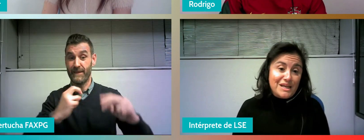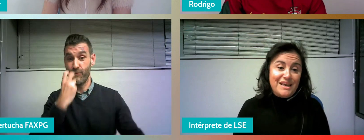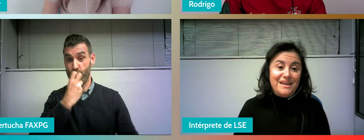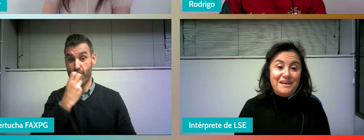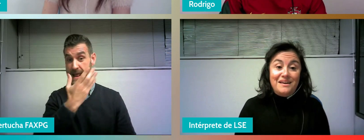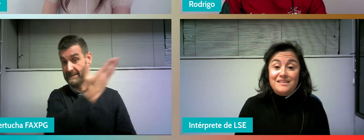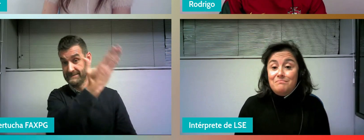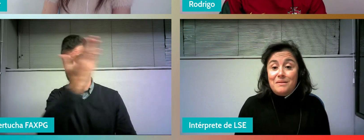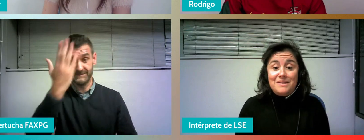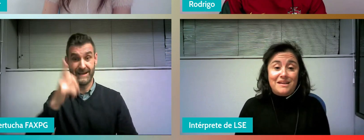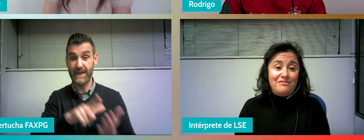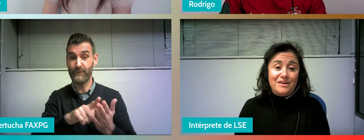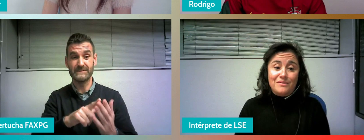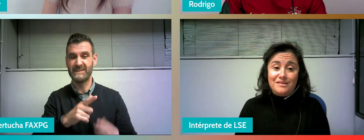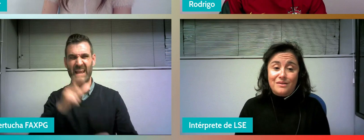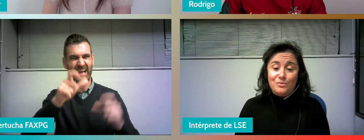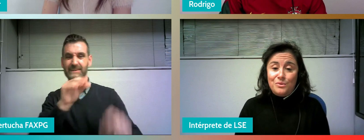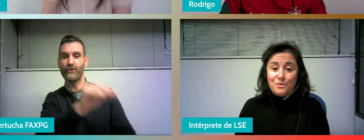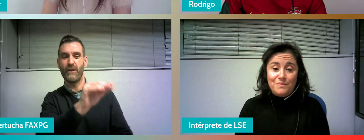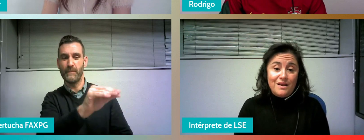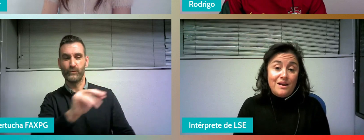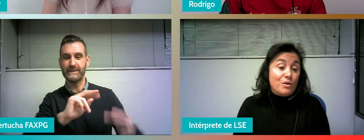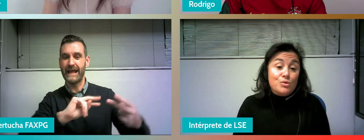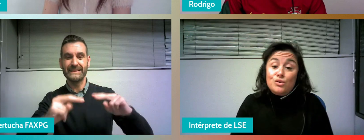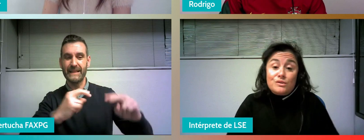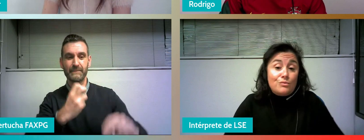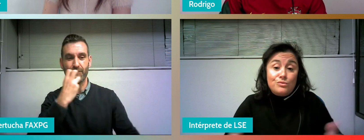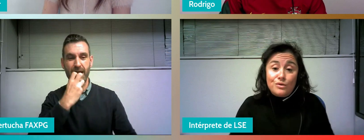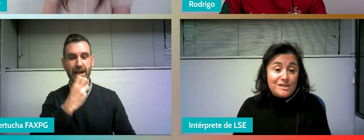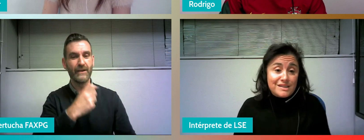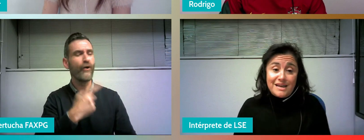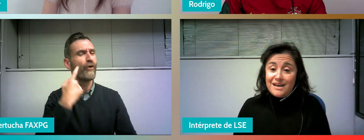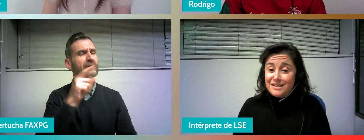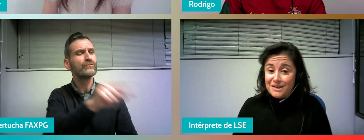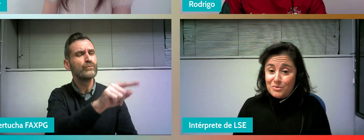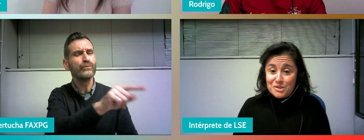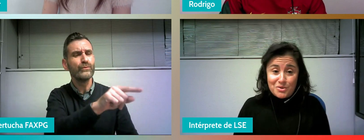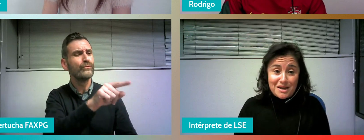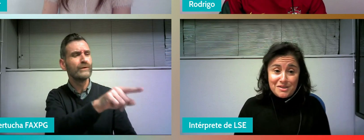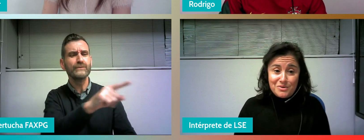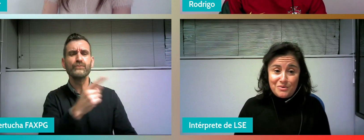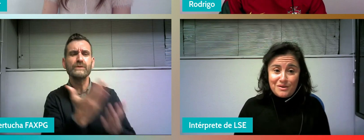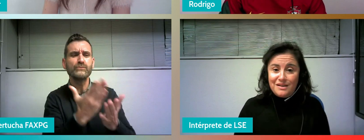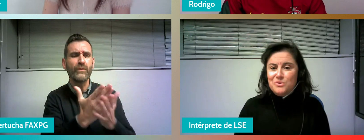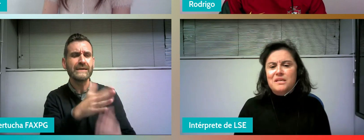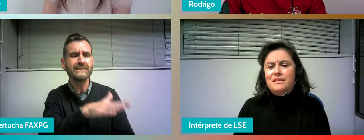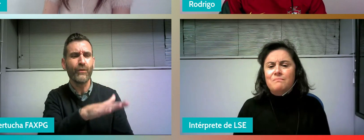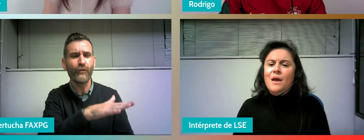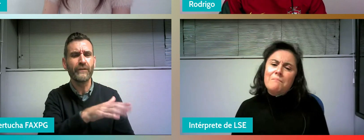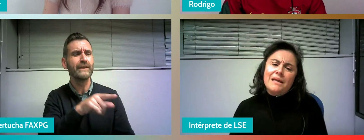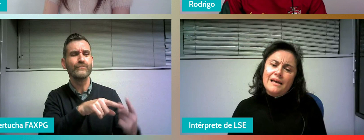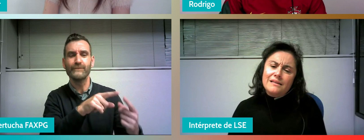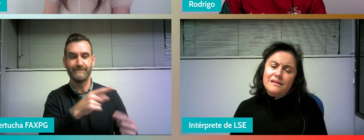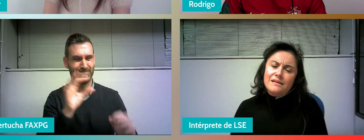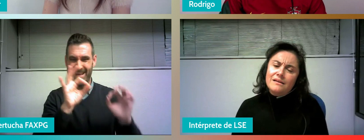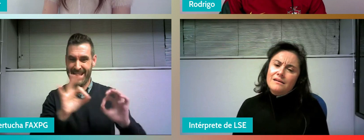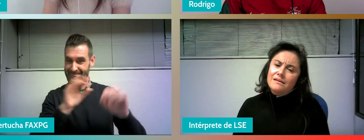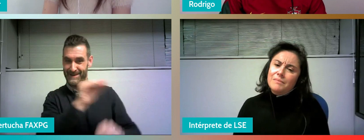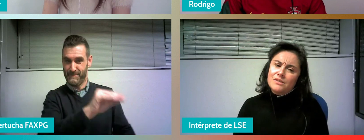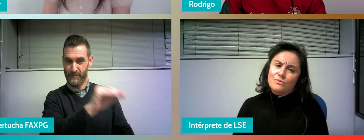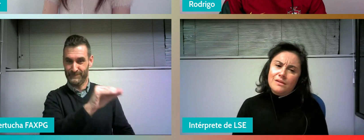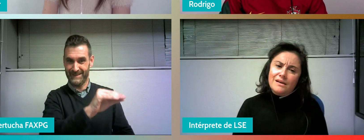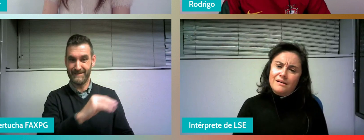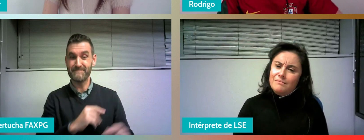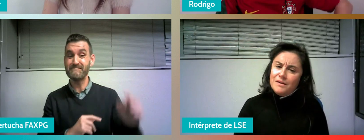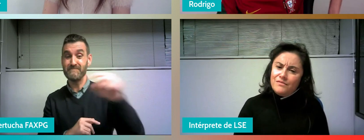con vos, simplemente ela fai unha traducción como os traductores que hai de linguas orais, non? Que non lle din, mira, aquí